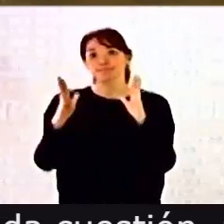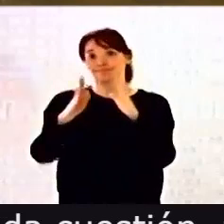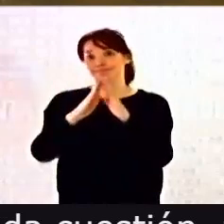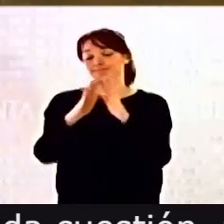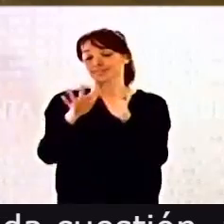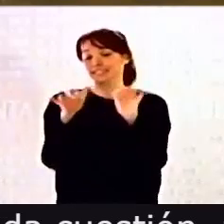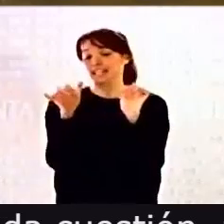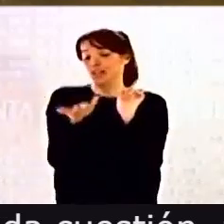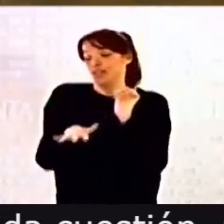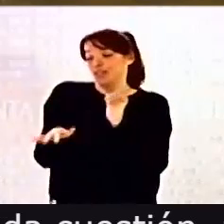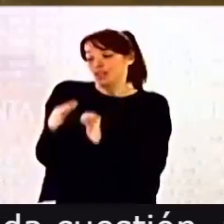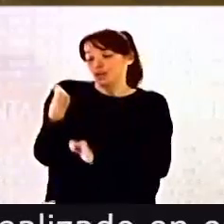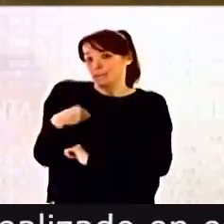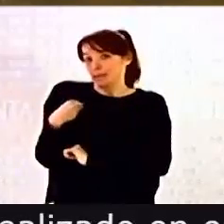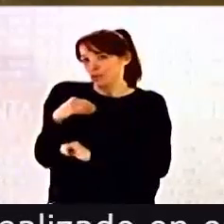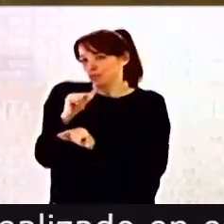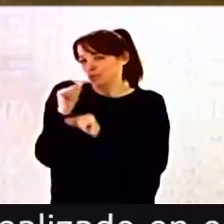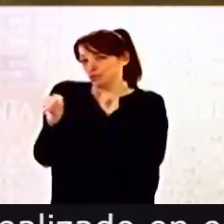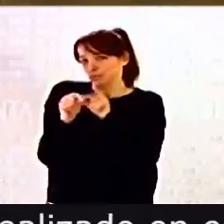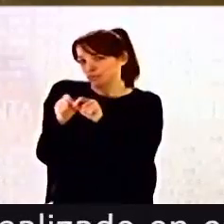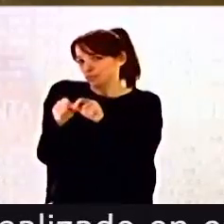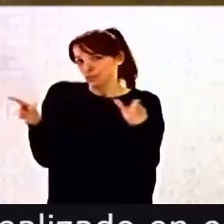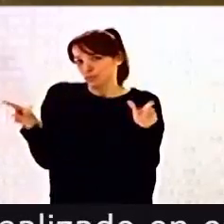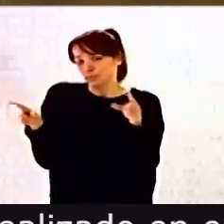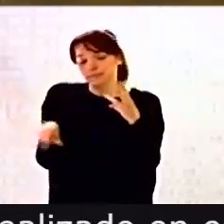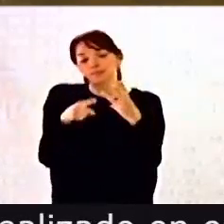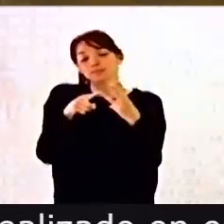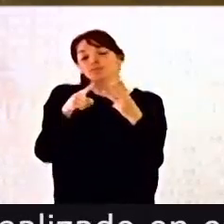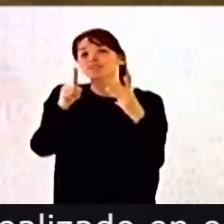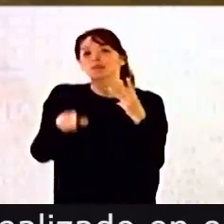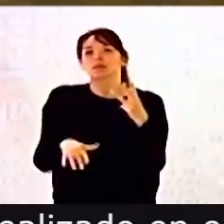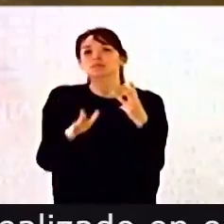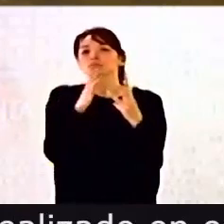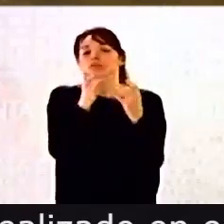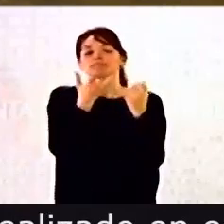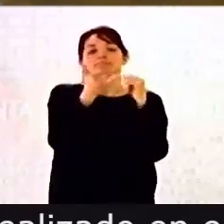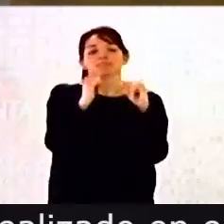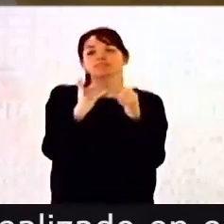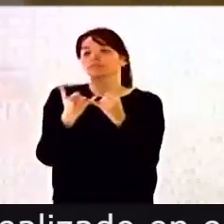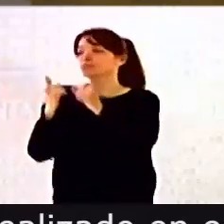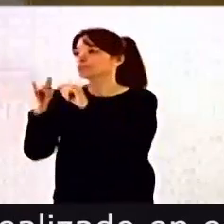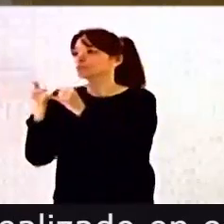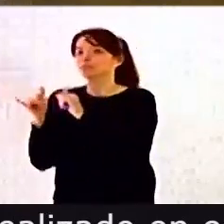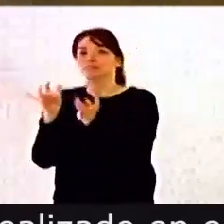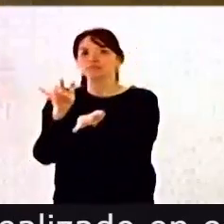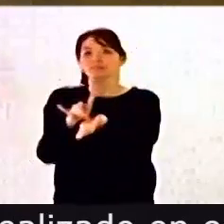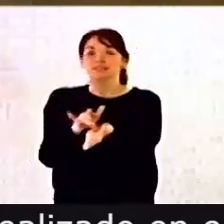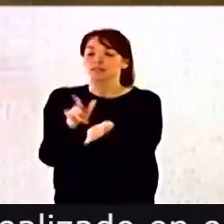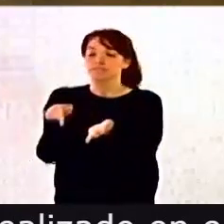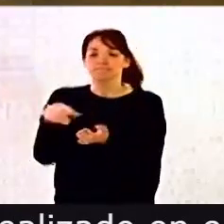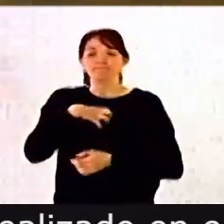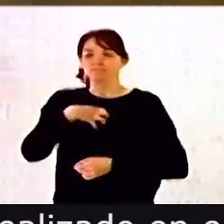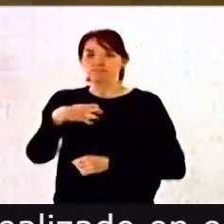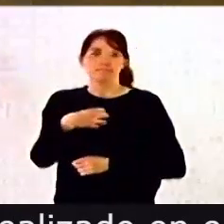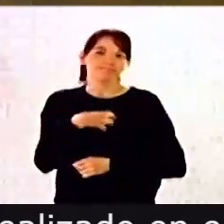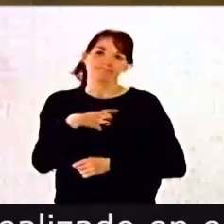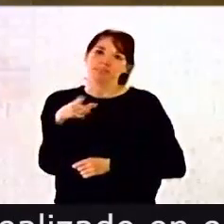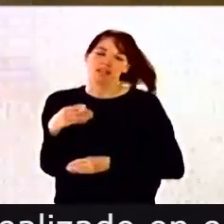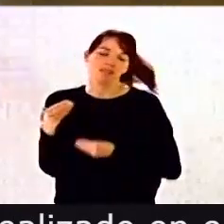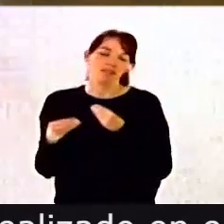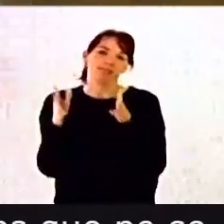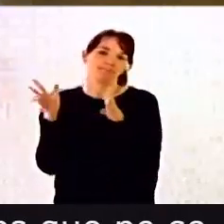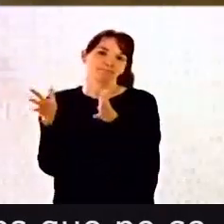esa zona. Y, en tercer lugar, por algunas otras celebraciones que no se habían tenido que celebrar, que no se habían tenido que realizar